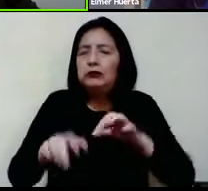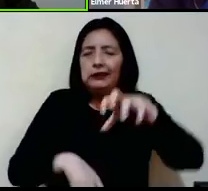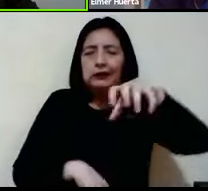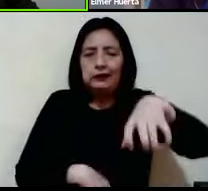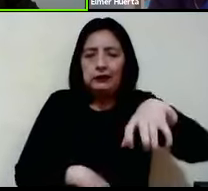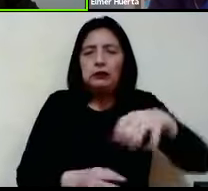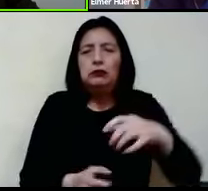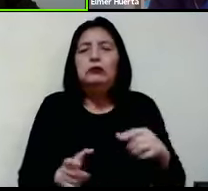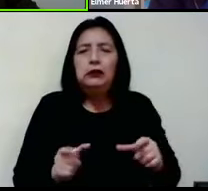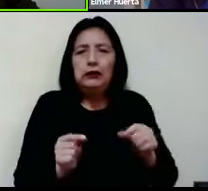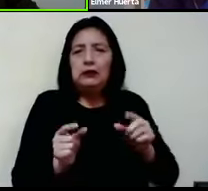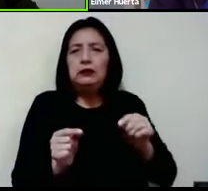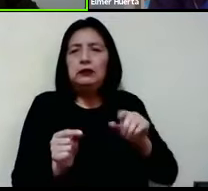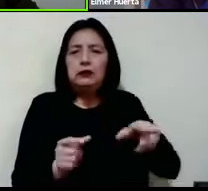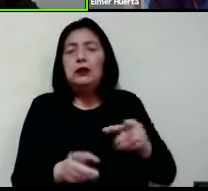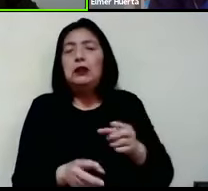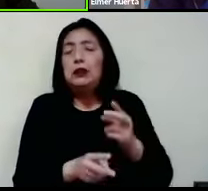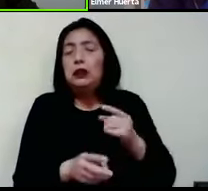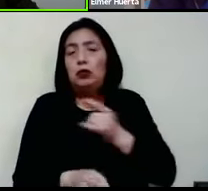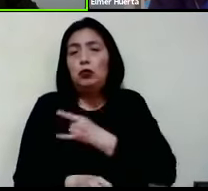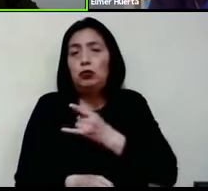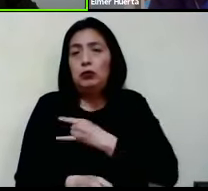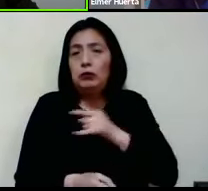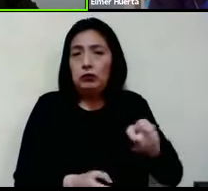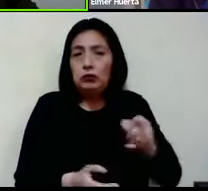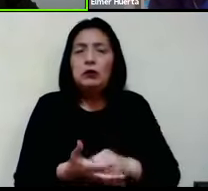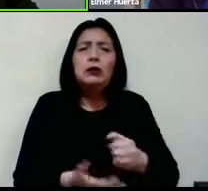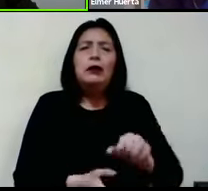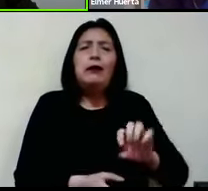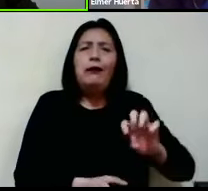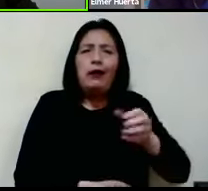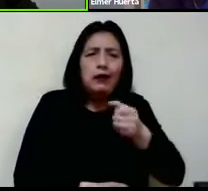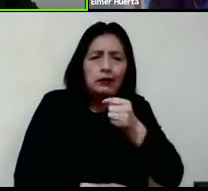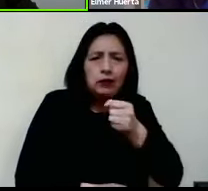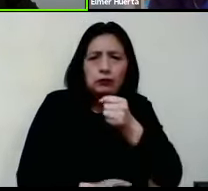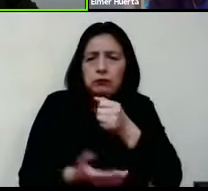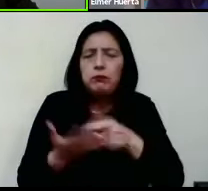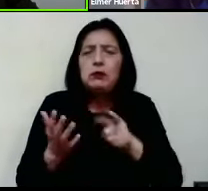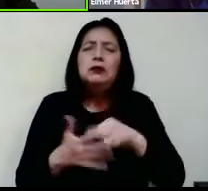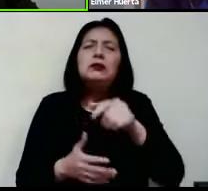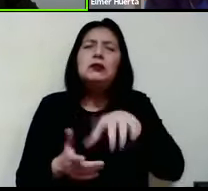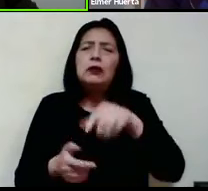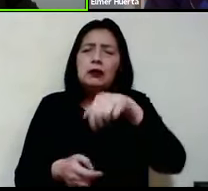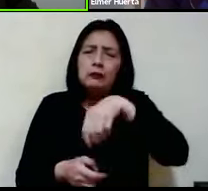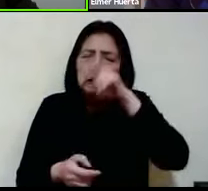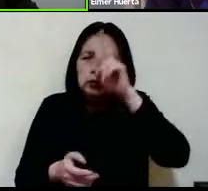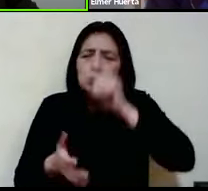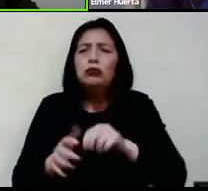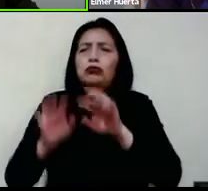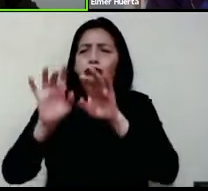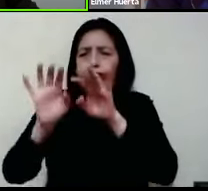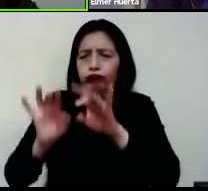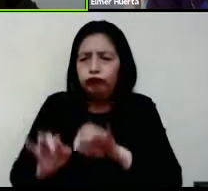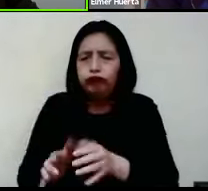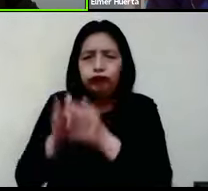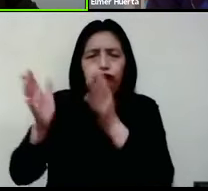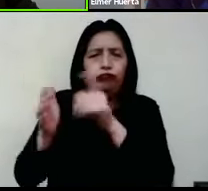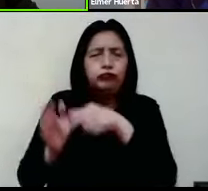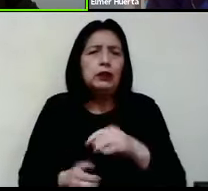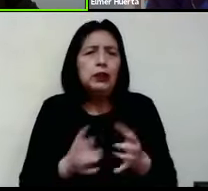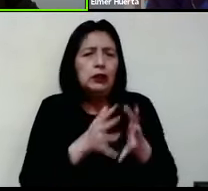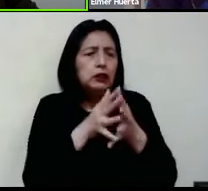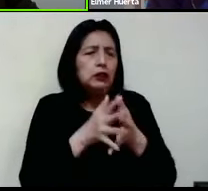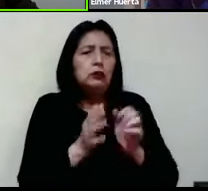de la universidad. Conductor de programas de radio y televisión y columnista en Perú y Estados Unidos. Es colaborador médico